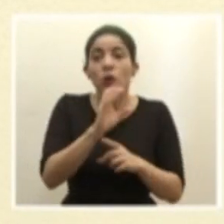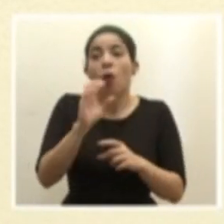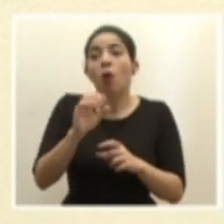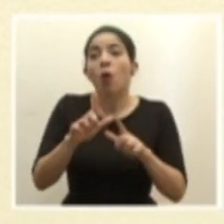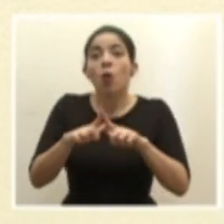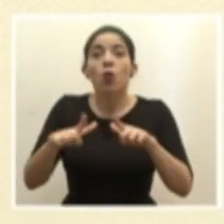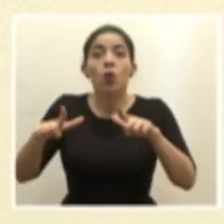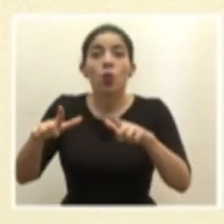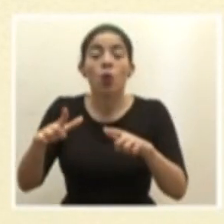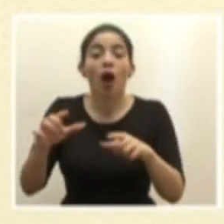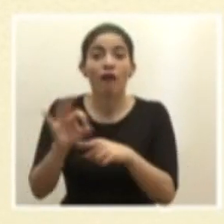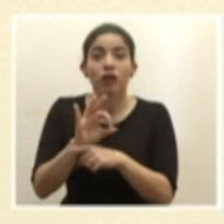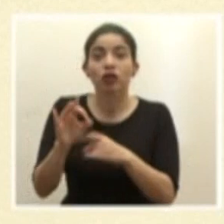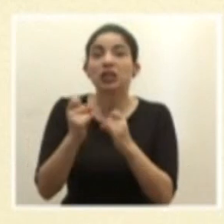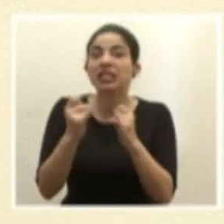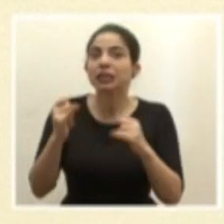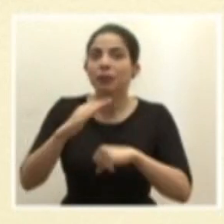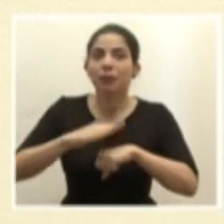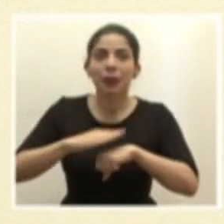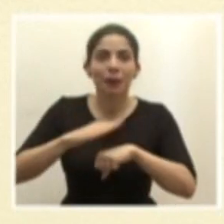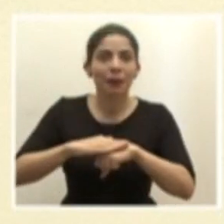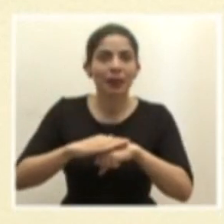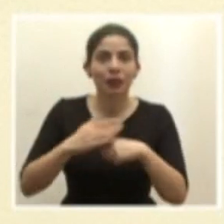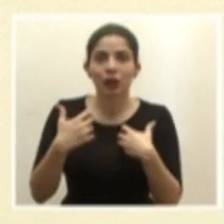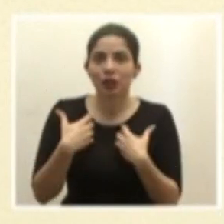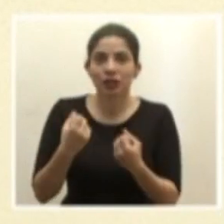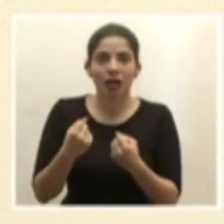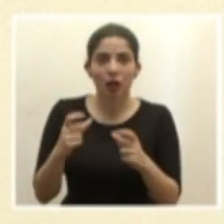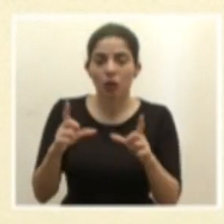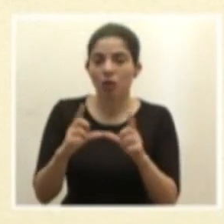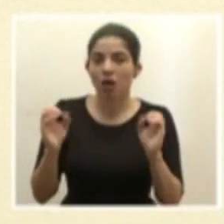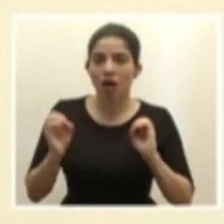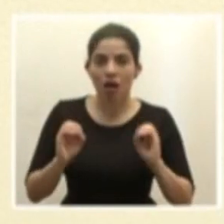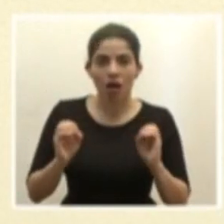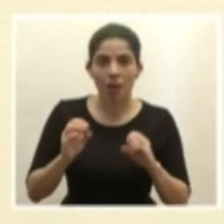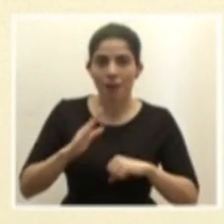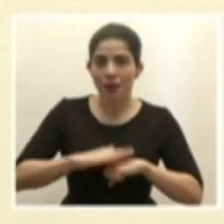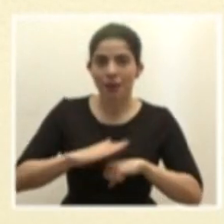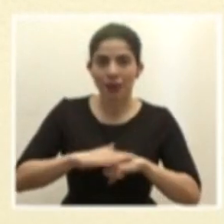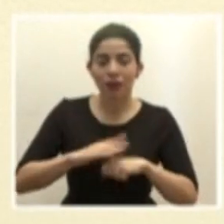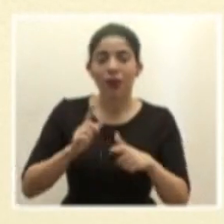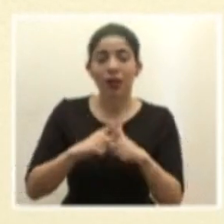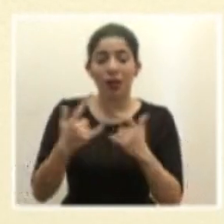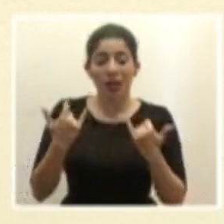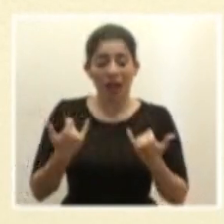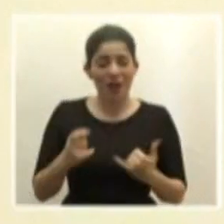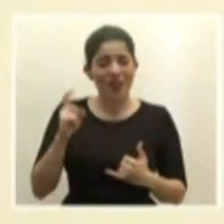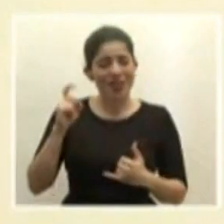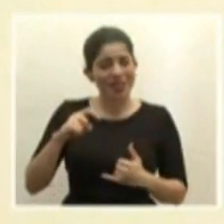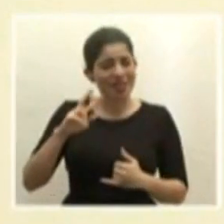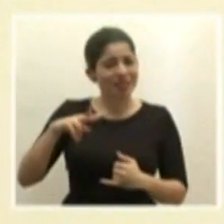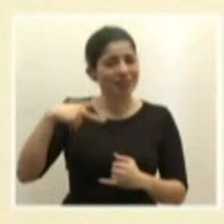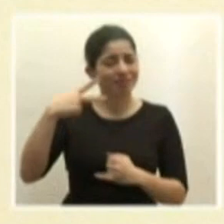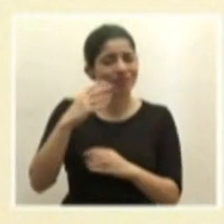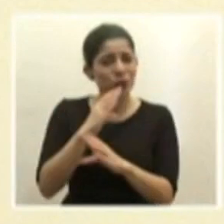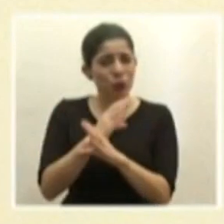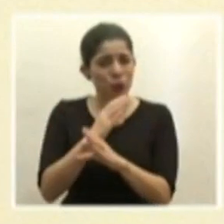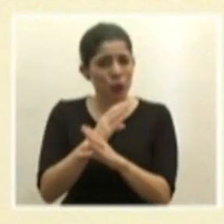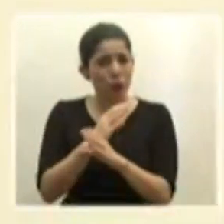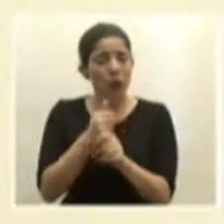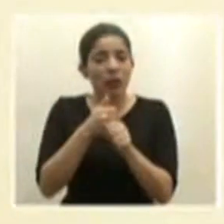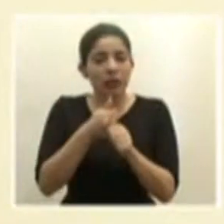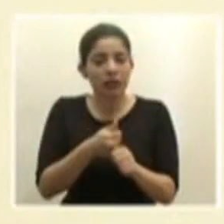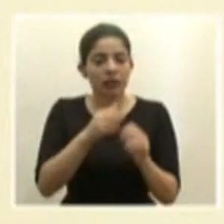permiso sanitario de funcionamiento y que definitivamente pues acá tenemos que tener mucho cuidado y que estamos, como le indicaba, bajo el